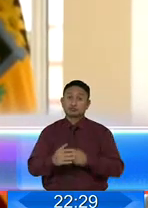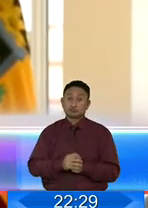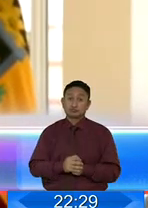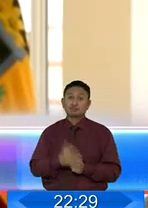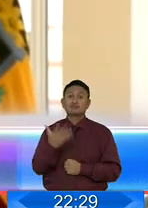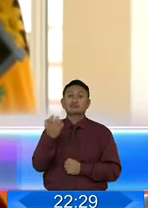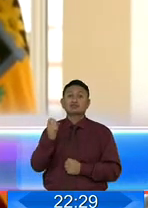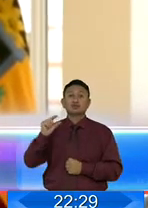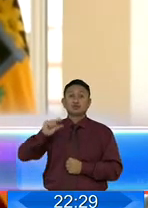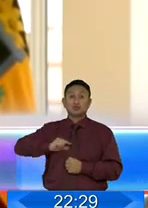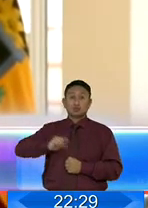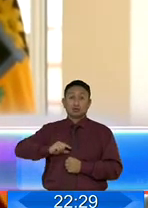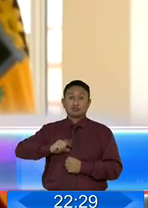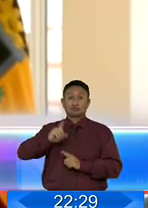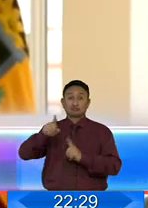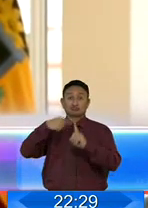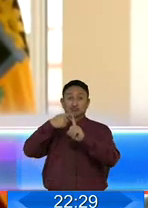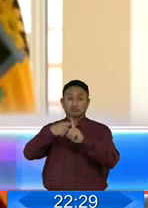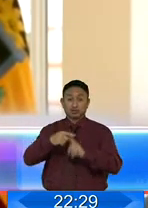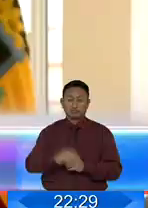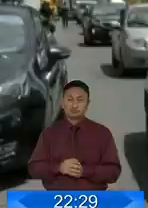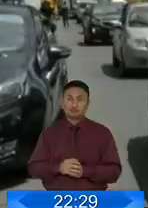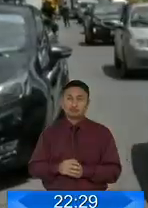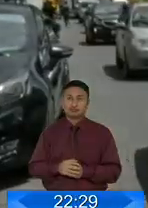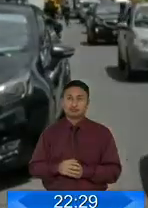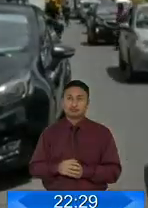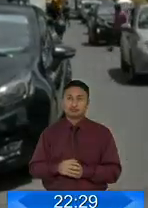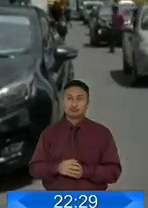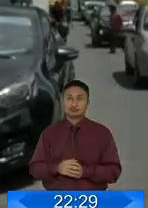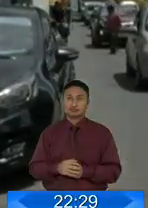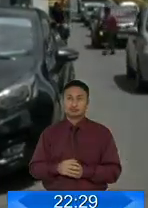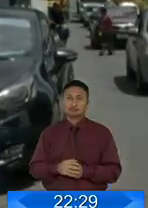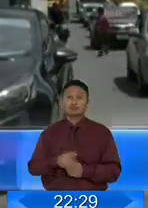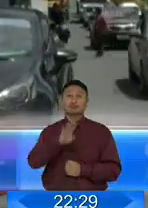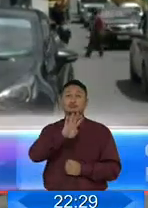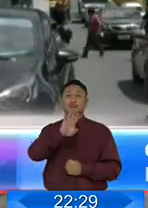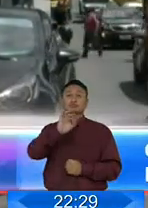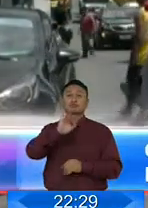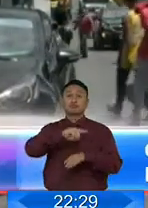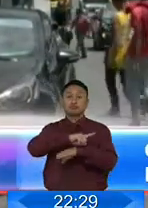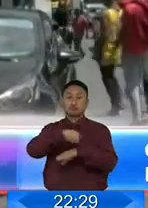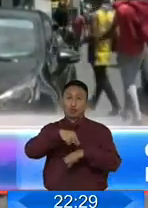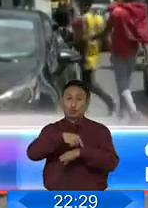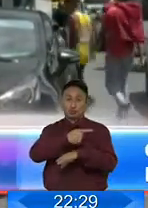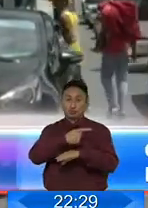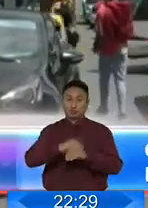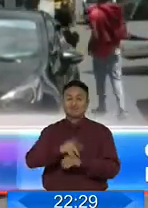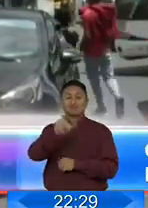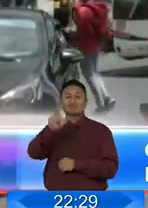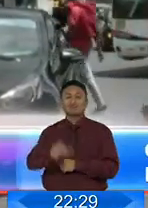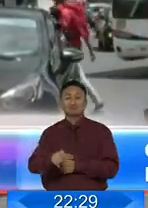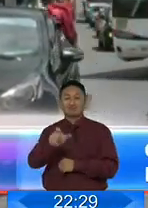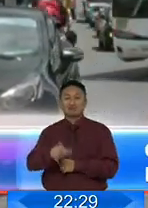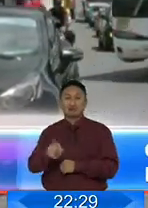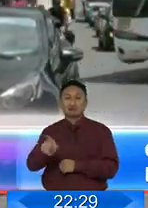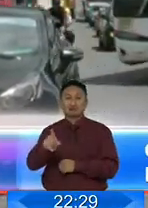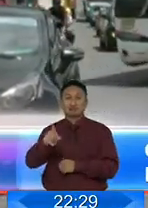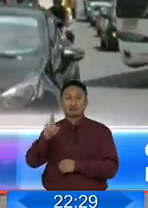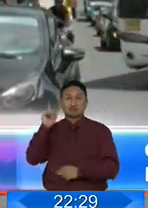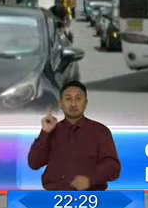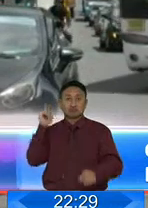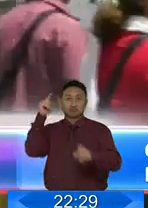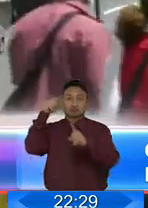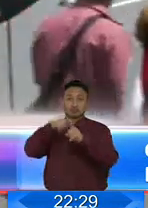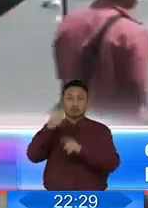salarios básicos unificados del trabajador a la operadora. Por un espacio de 40 minutos, los viajeros que contrataron el servicio de transporte directo desde